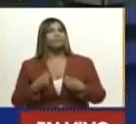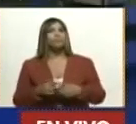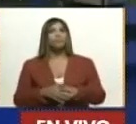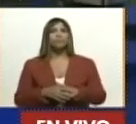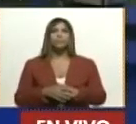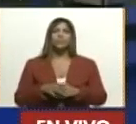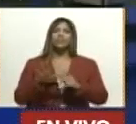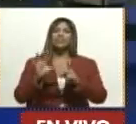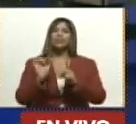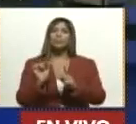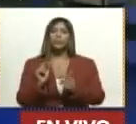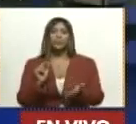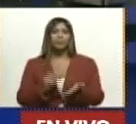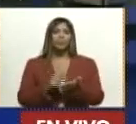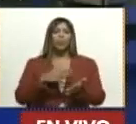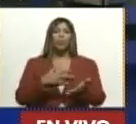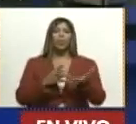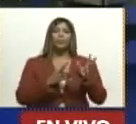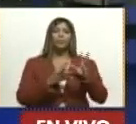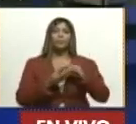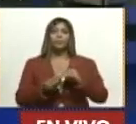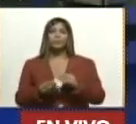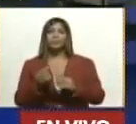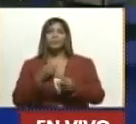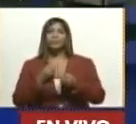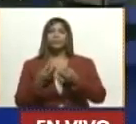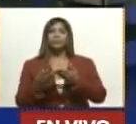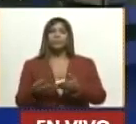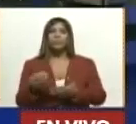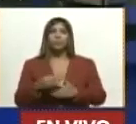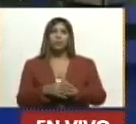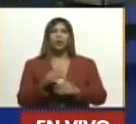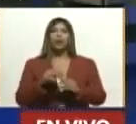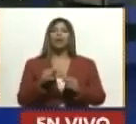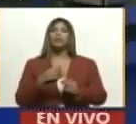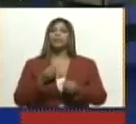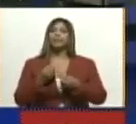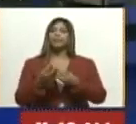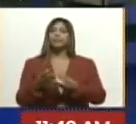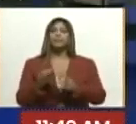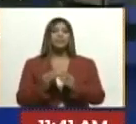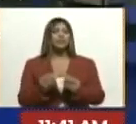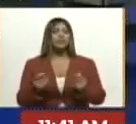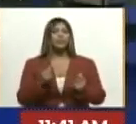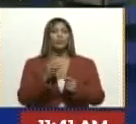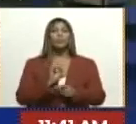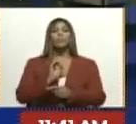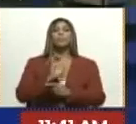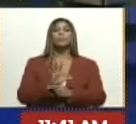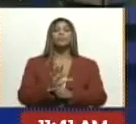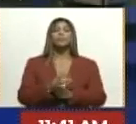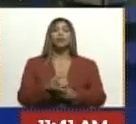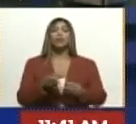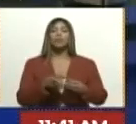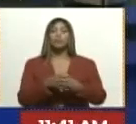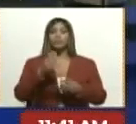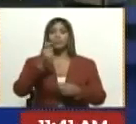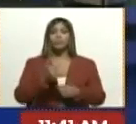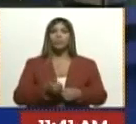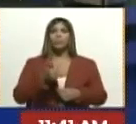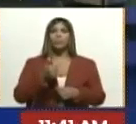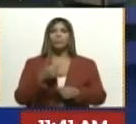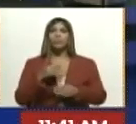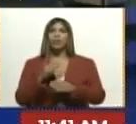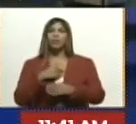fugaces 6 minutos se puede contar más. Este cuento sencillo es un mensaje del personaje que más valor